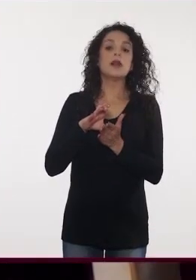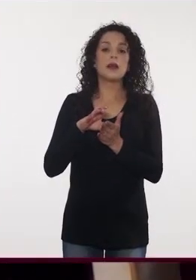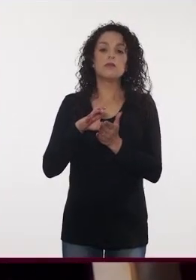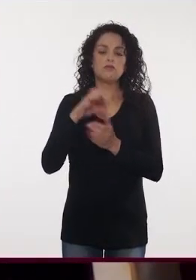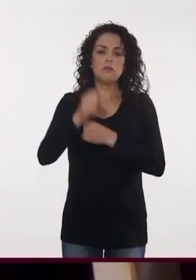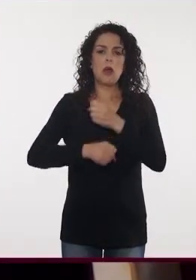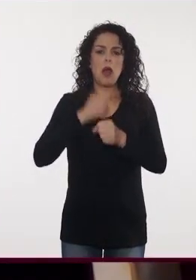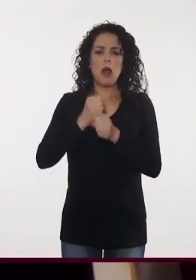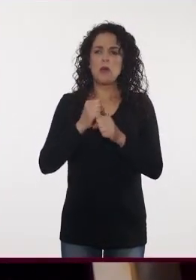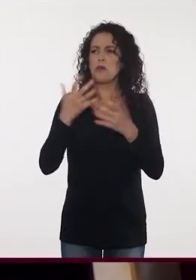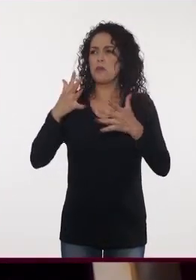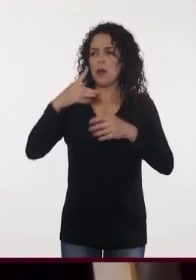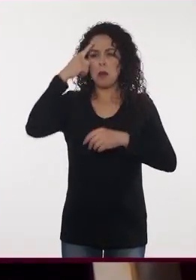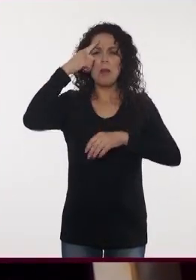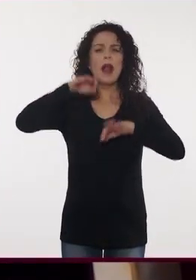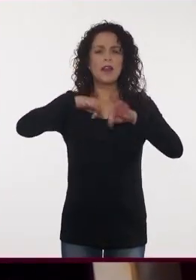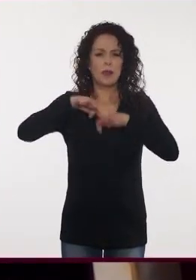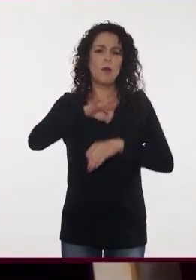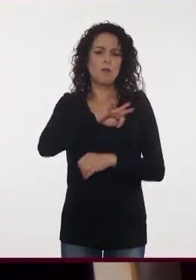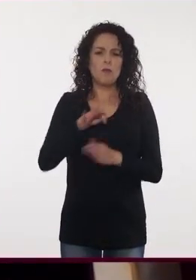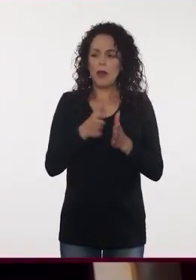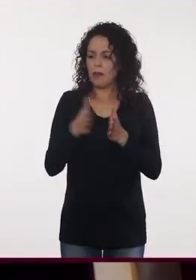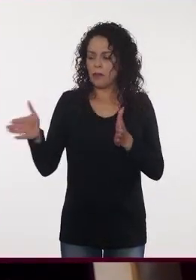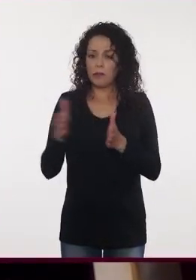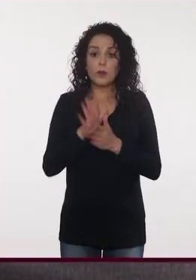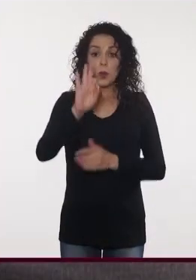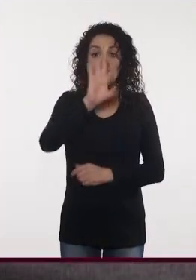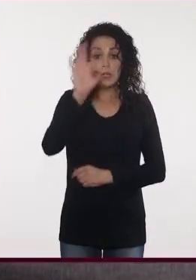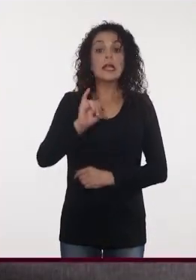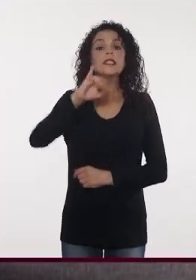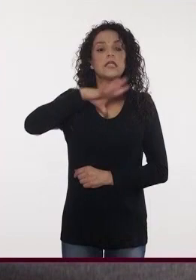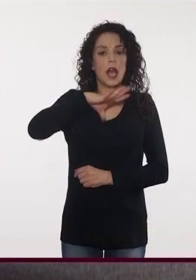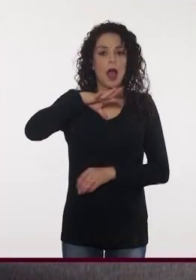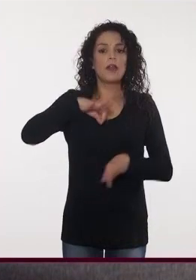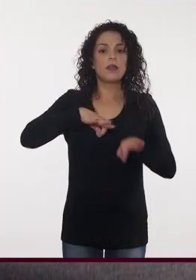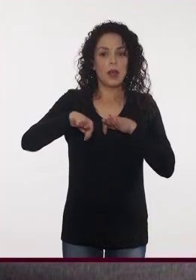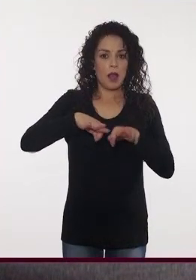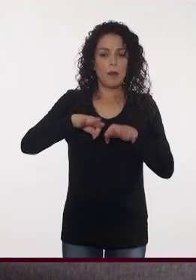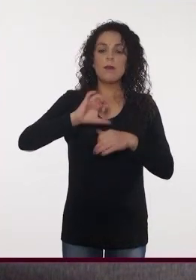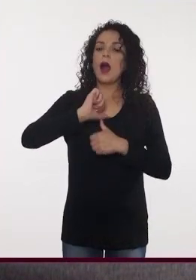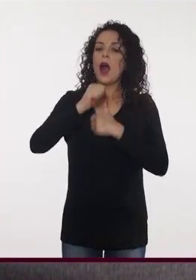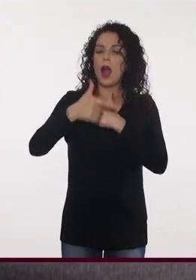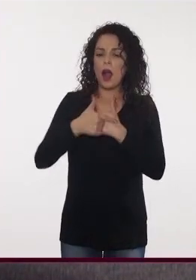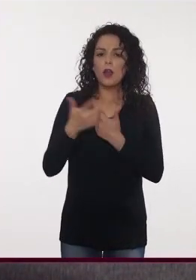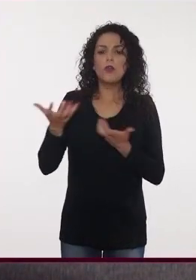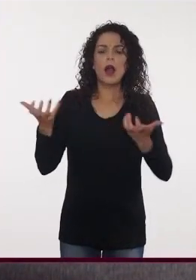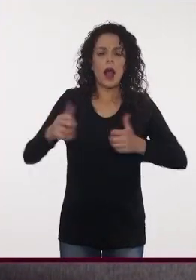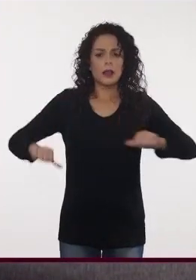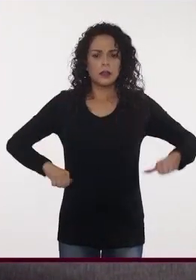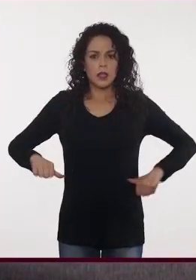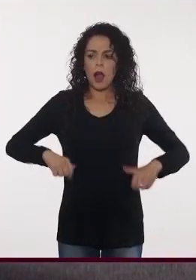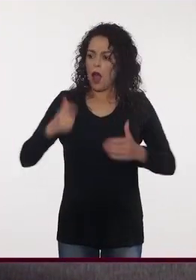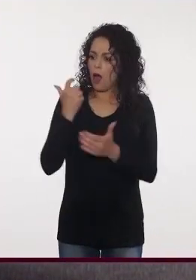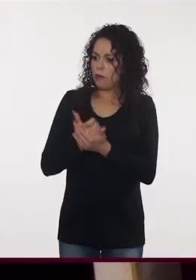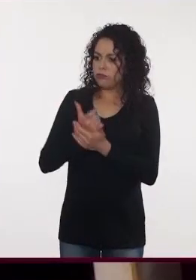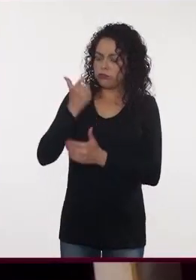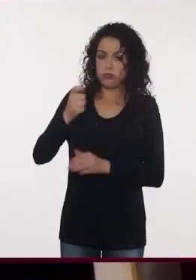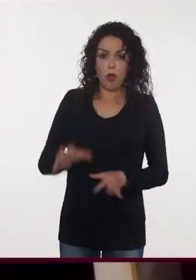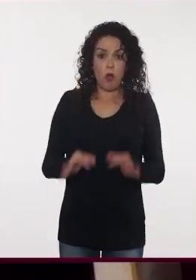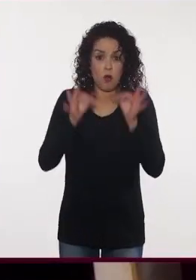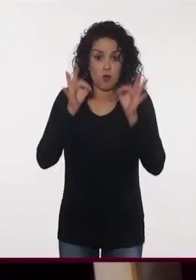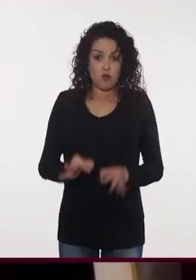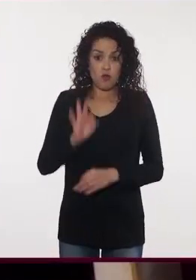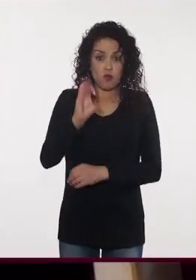laboral, alrededor del 40% tiene trabajo, alguna actividad remunerada, ya sea formal o informal.